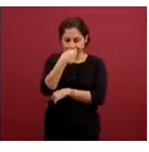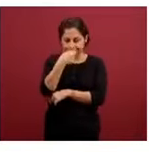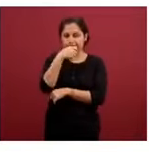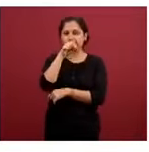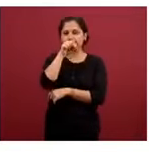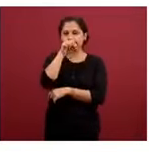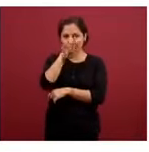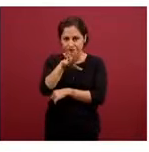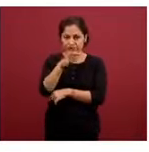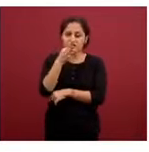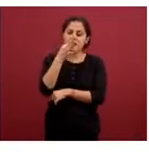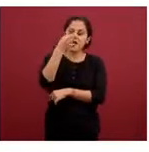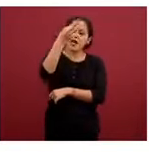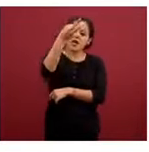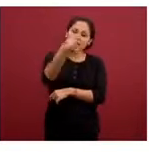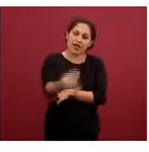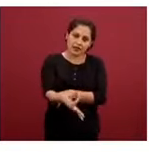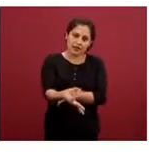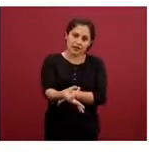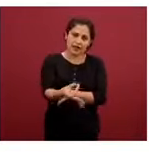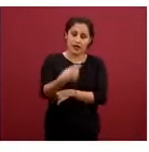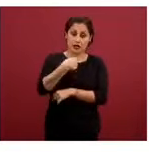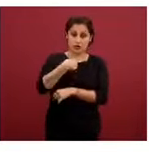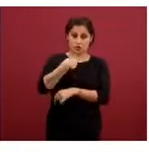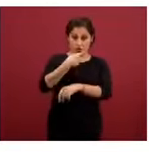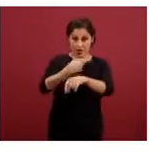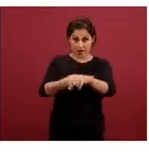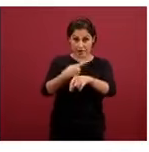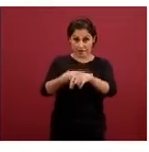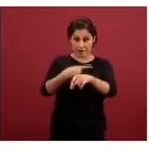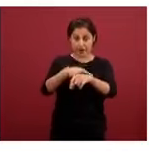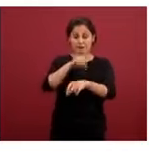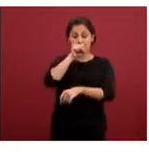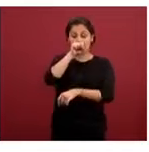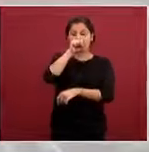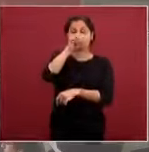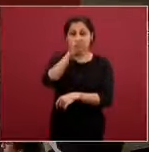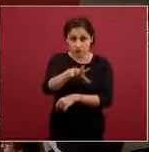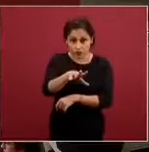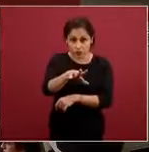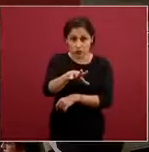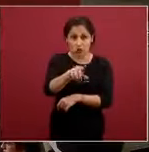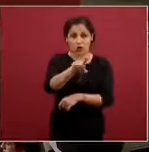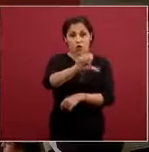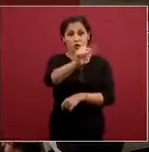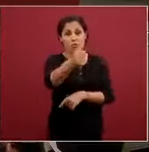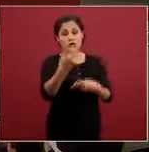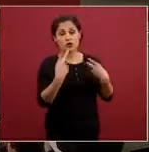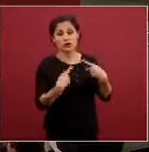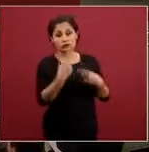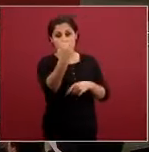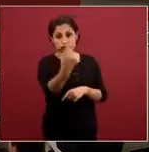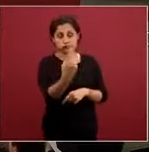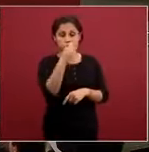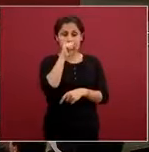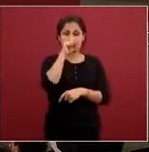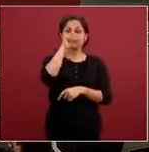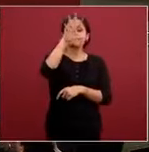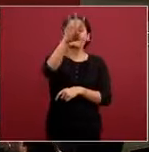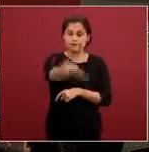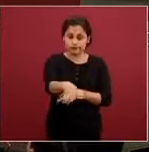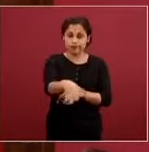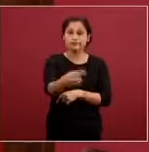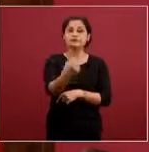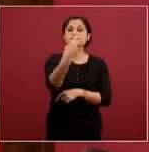las gotitas de una persona enferma, las gotitas de saliva caen sobre la cara de una persona sana, en sus ojos, su nariz, su